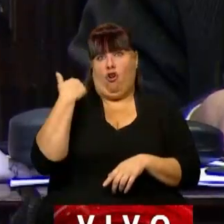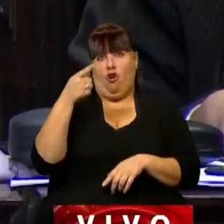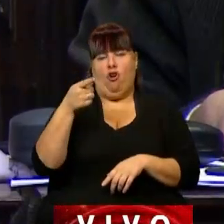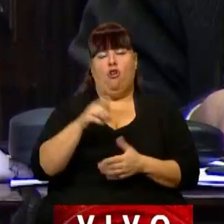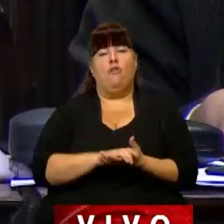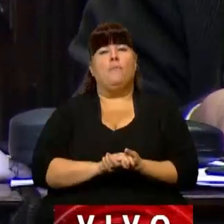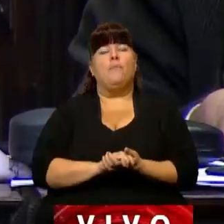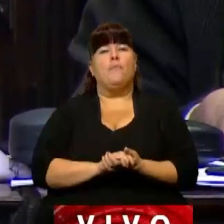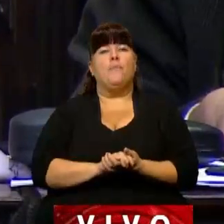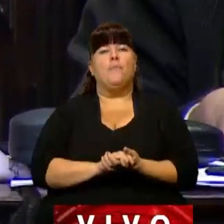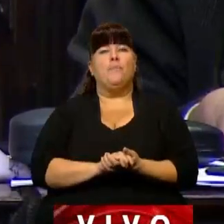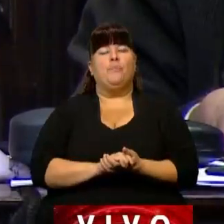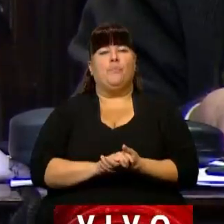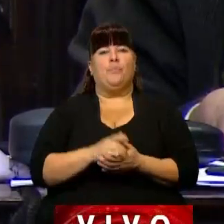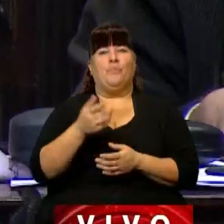quienes